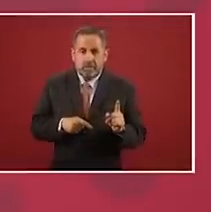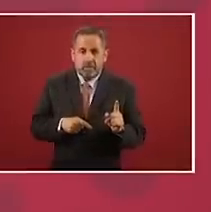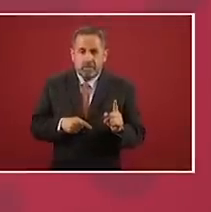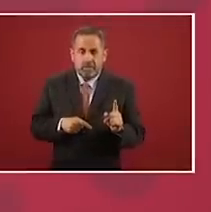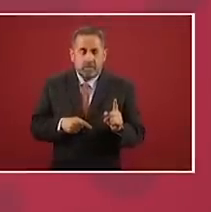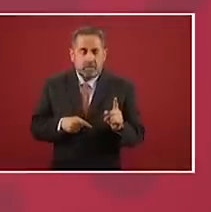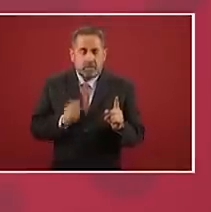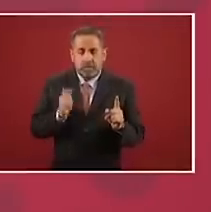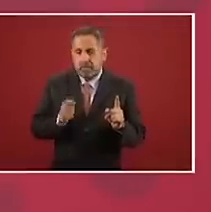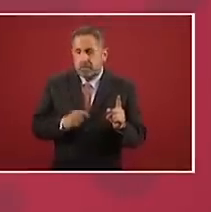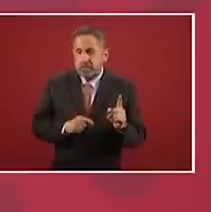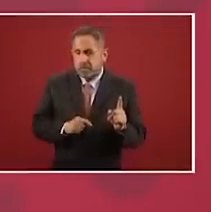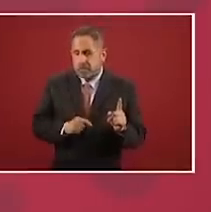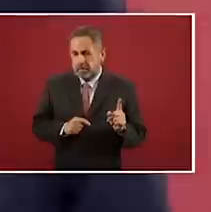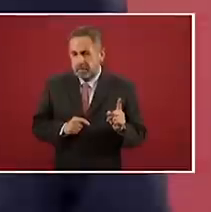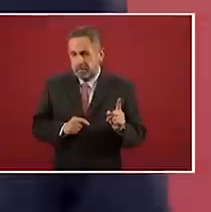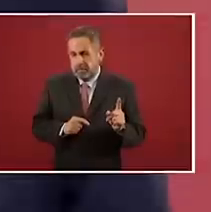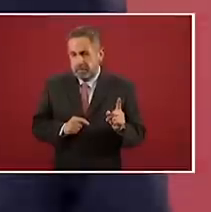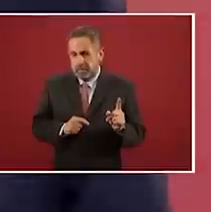más